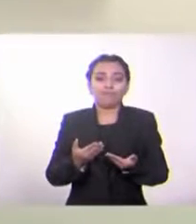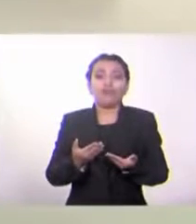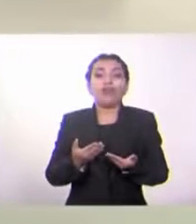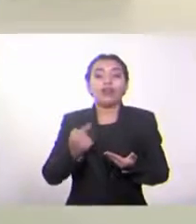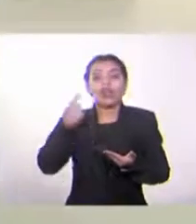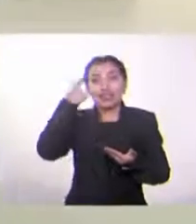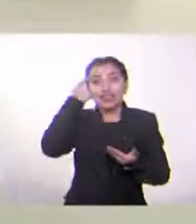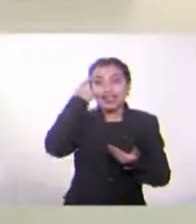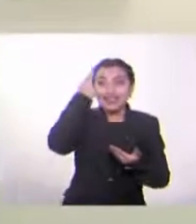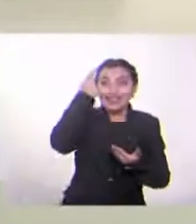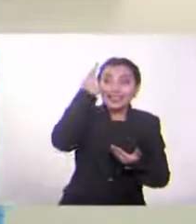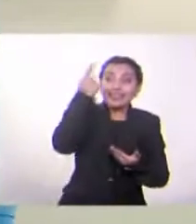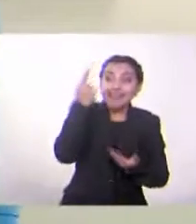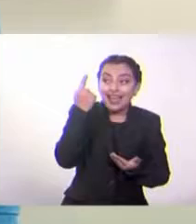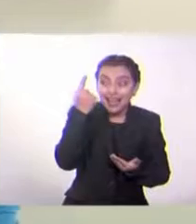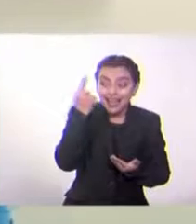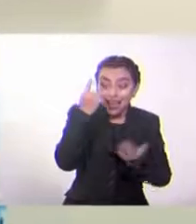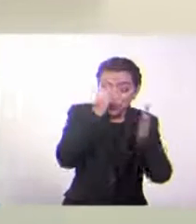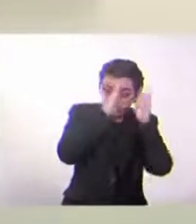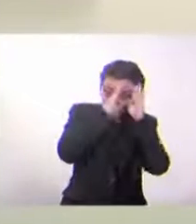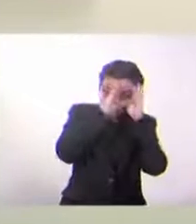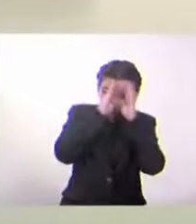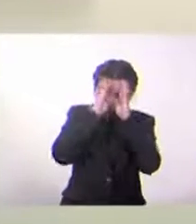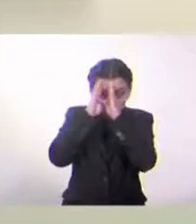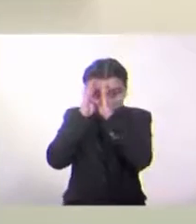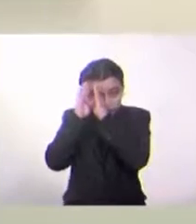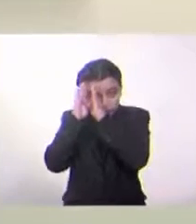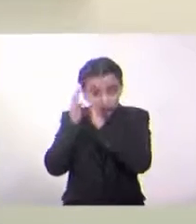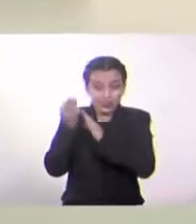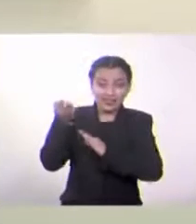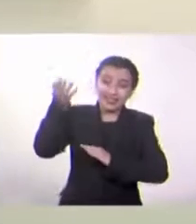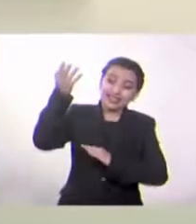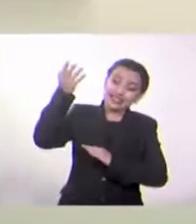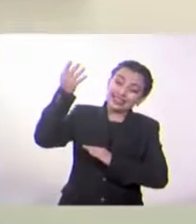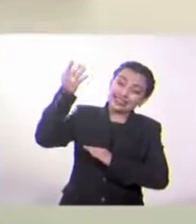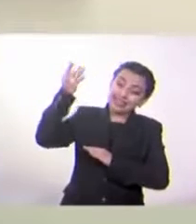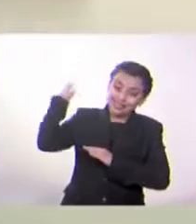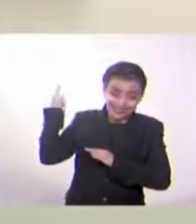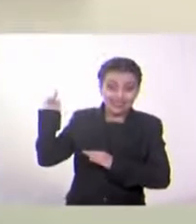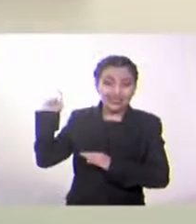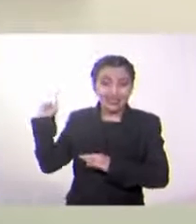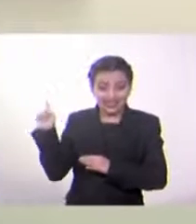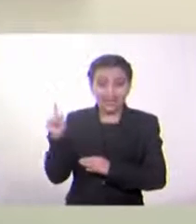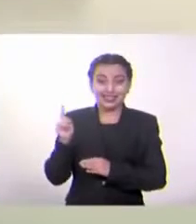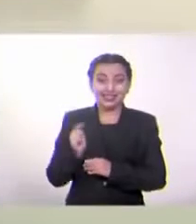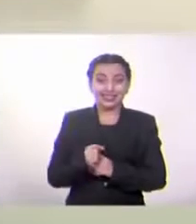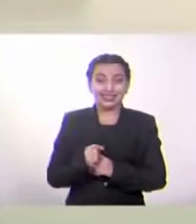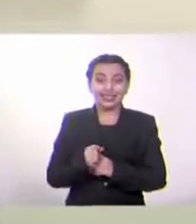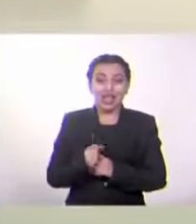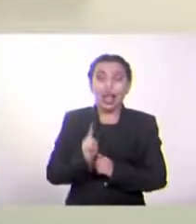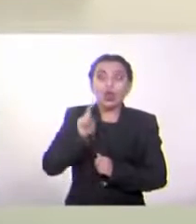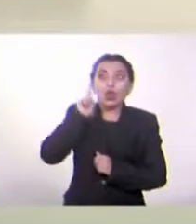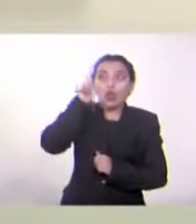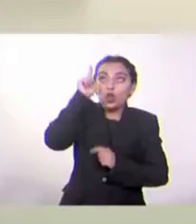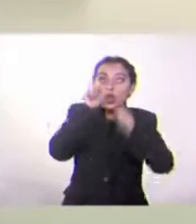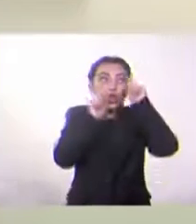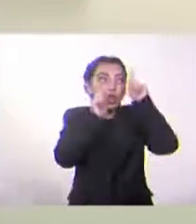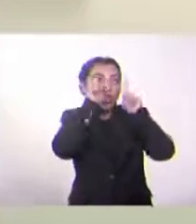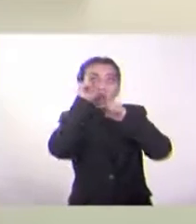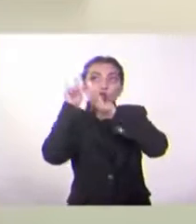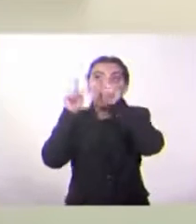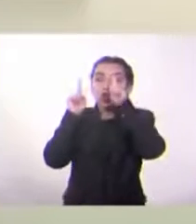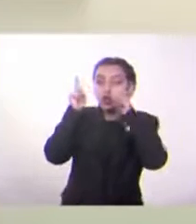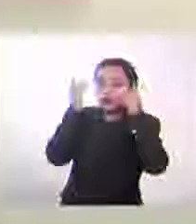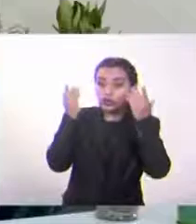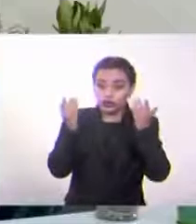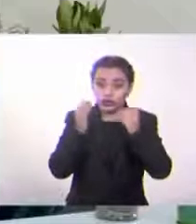ideal lógico para esa época que respondiera a las divinidades, que pudieran expresar